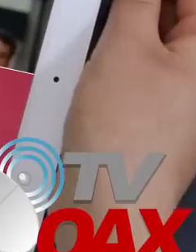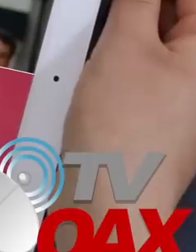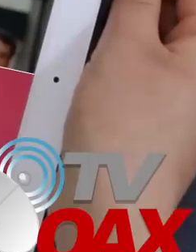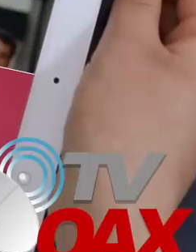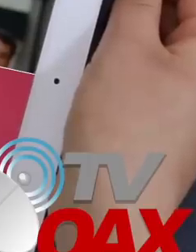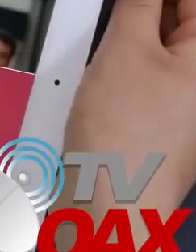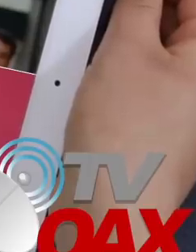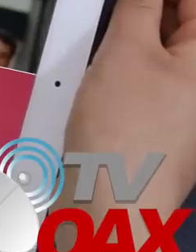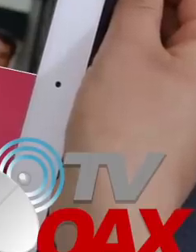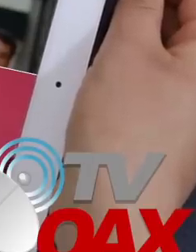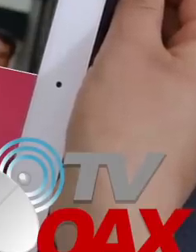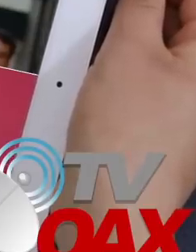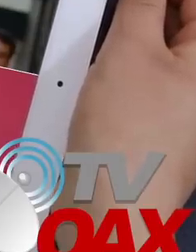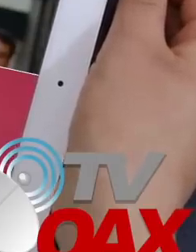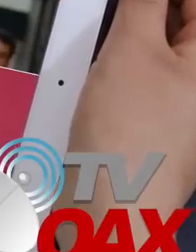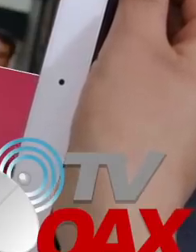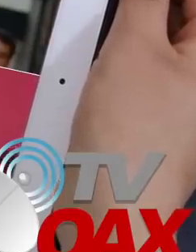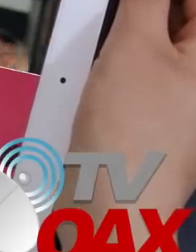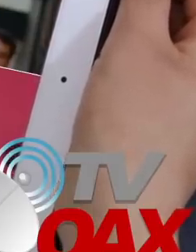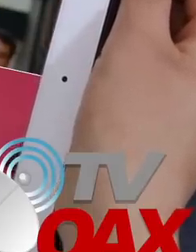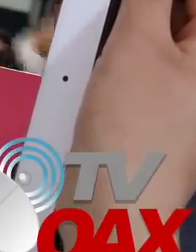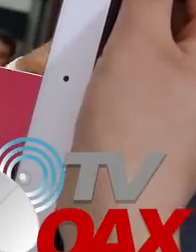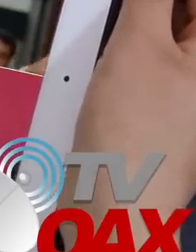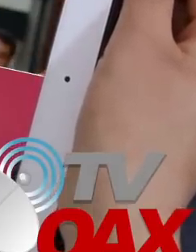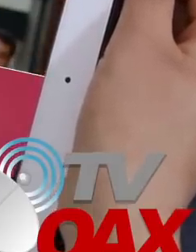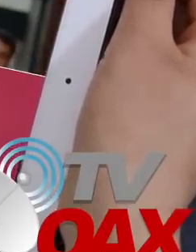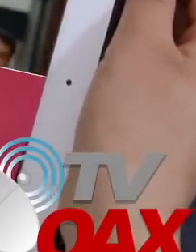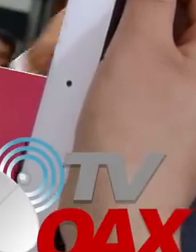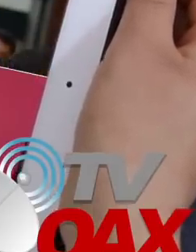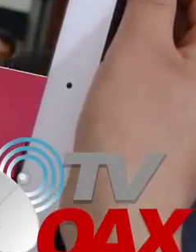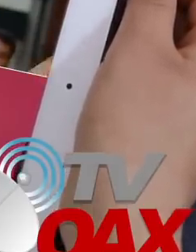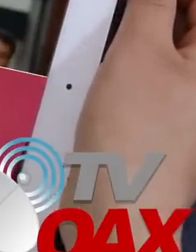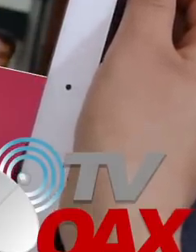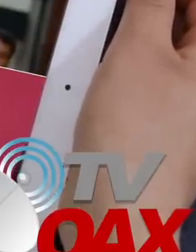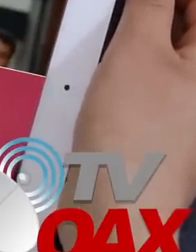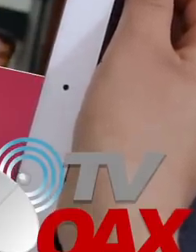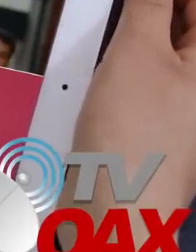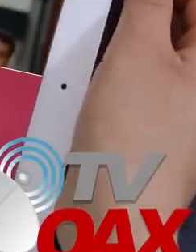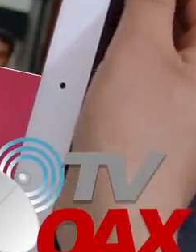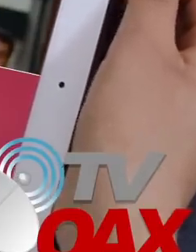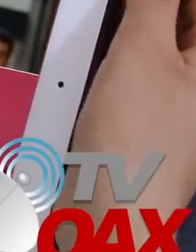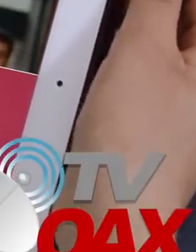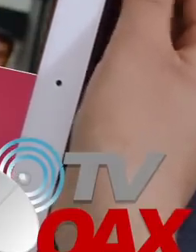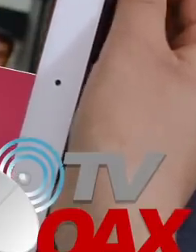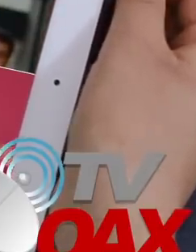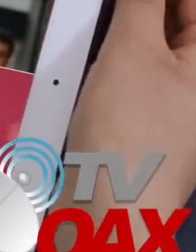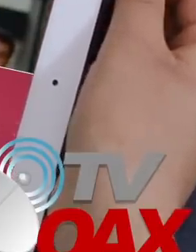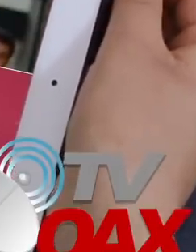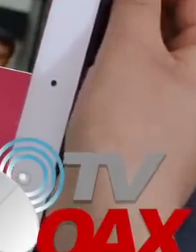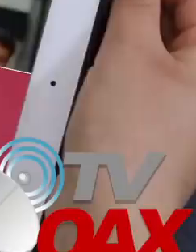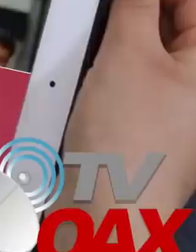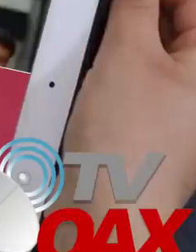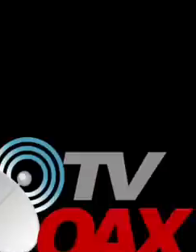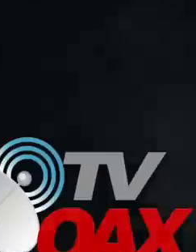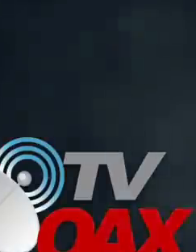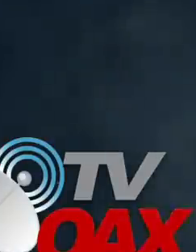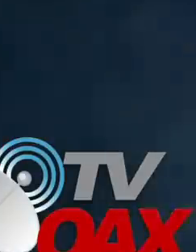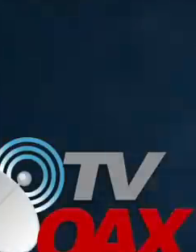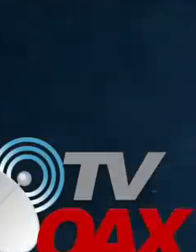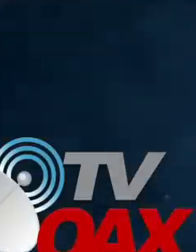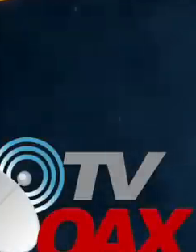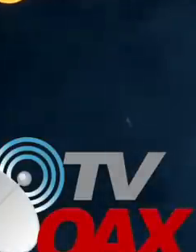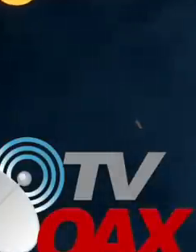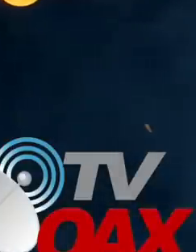gracias a usted. Y es muy probable que postule a la presidencia de la República a mis años.